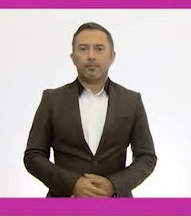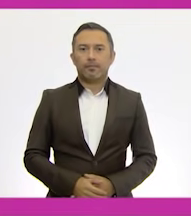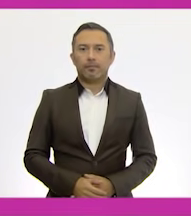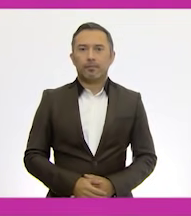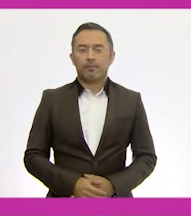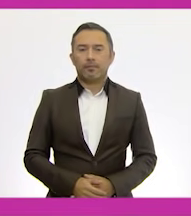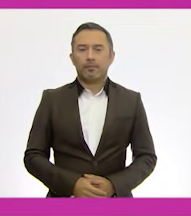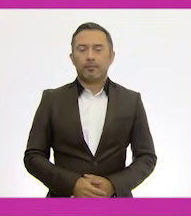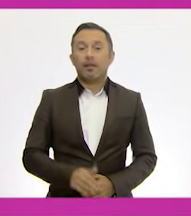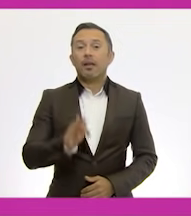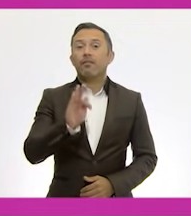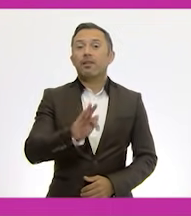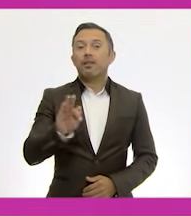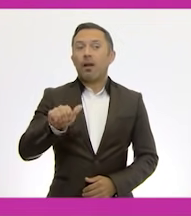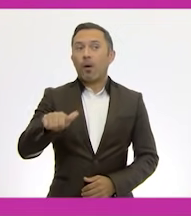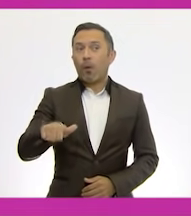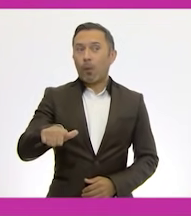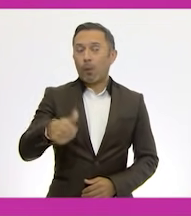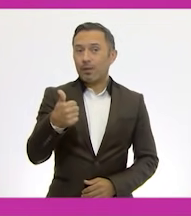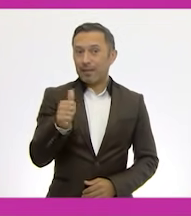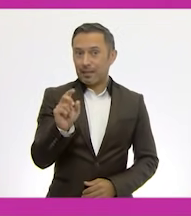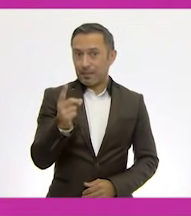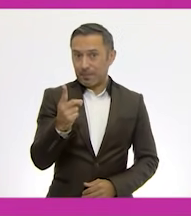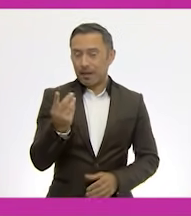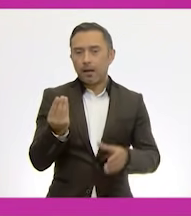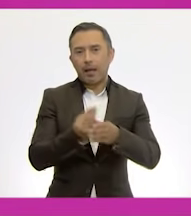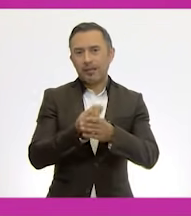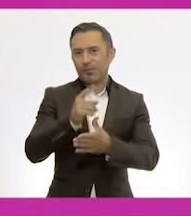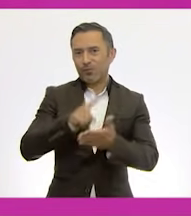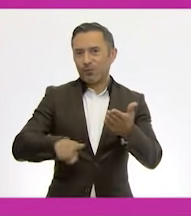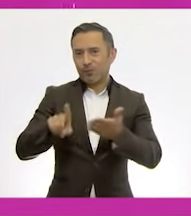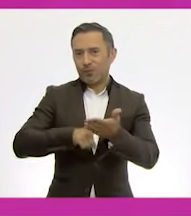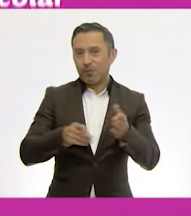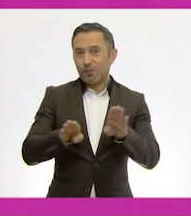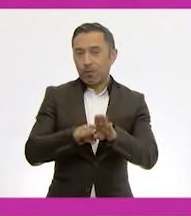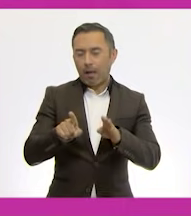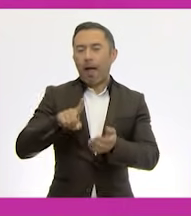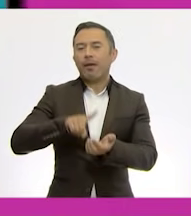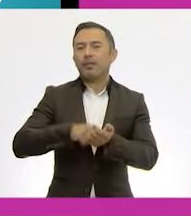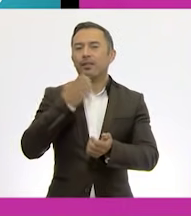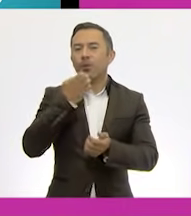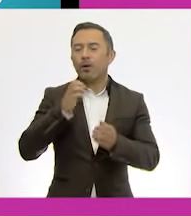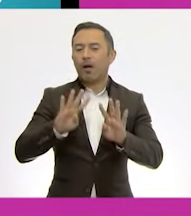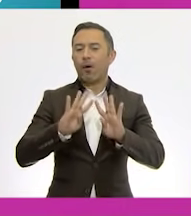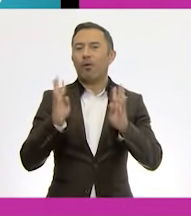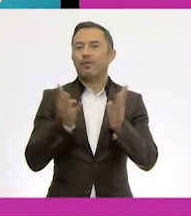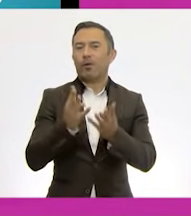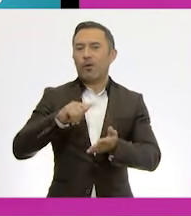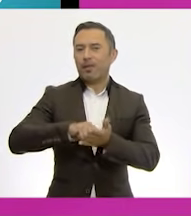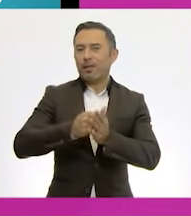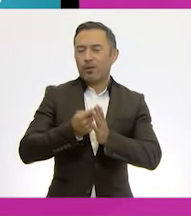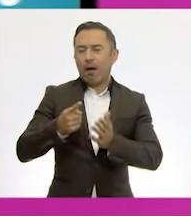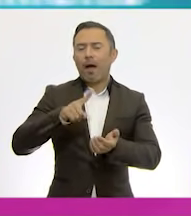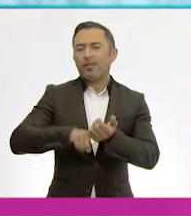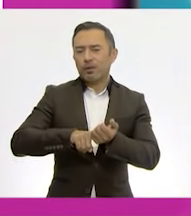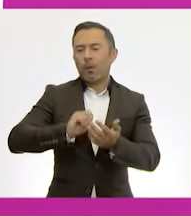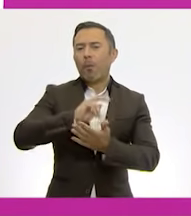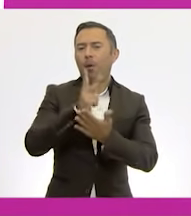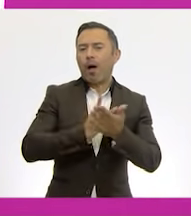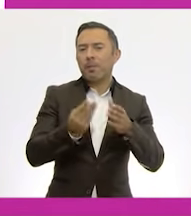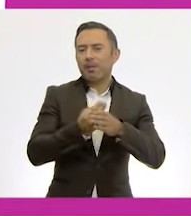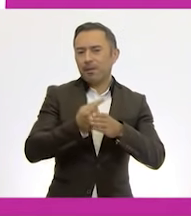El 11 de diciembre no habrá clases porque hay consejo técnico escolar, así que tendremos programación de entretenimiento. ¡No te la pierdas!